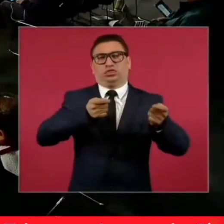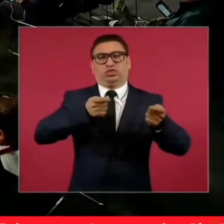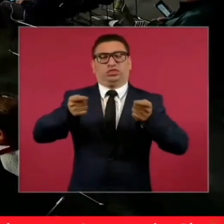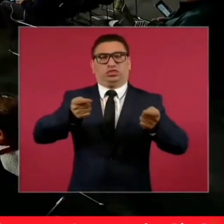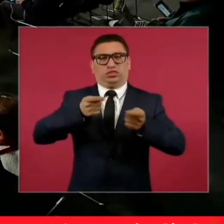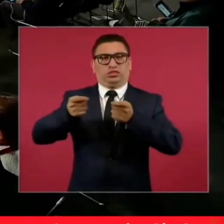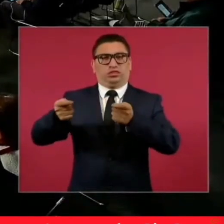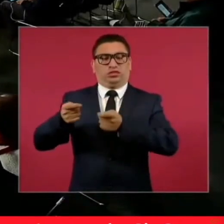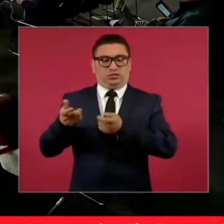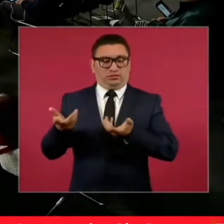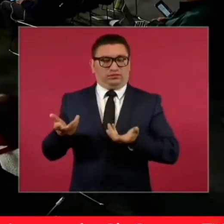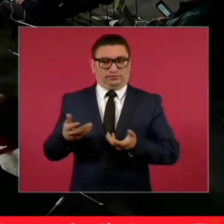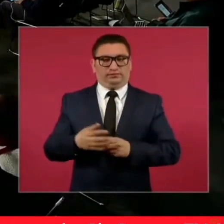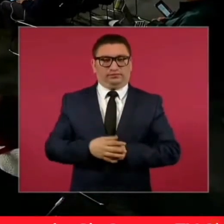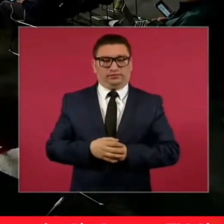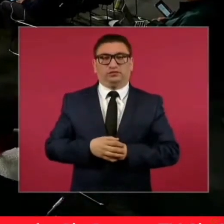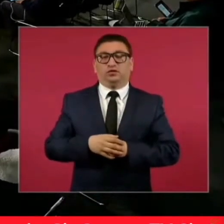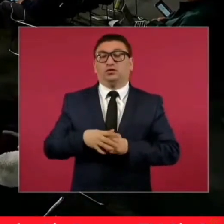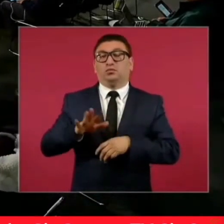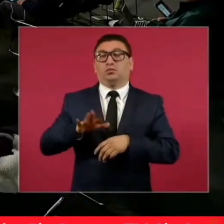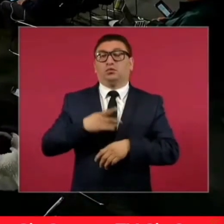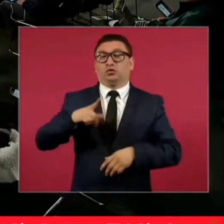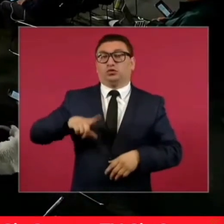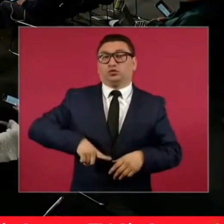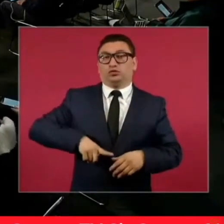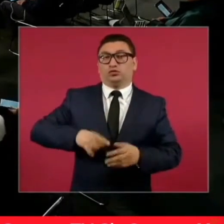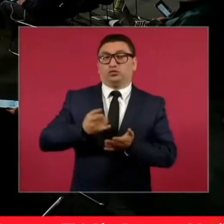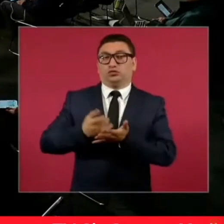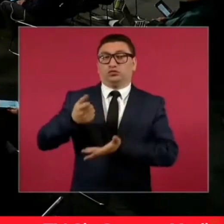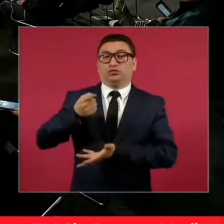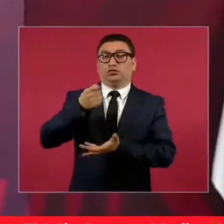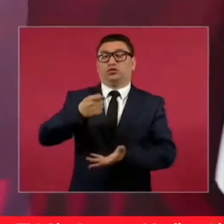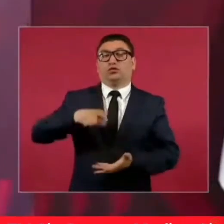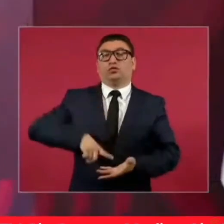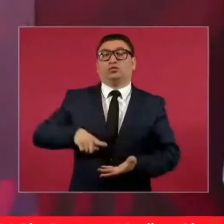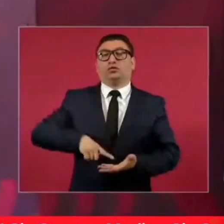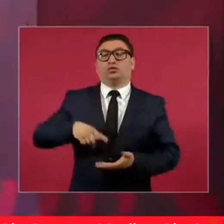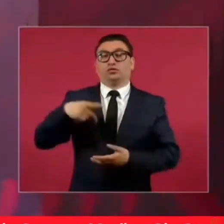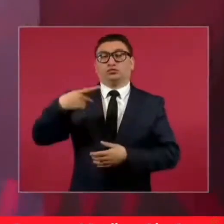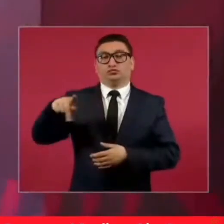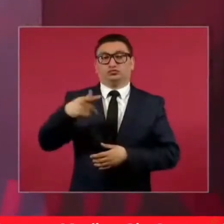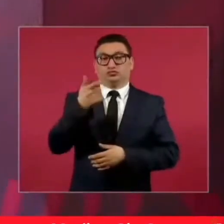de que el presupuesto era dinero del gobierno